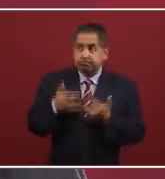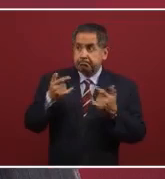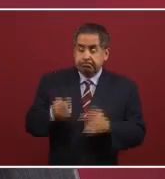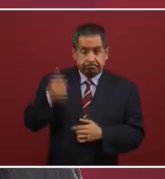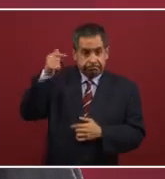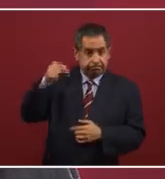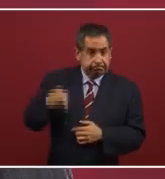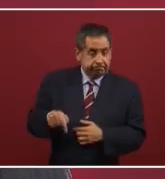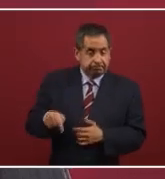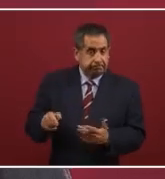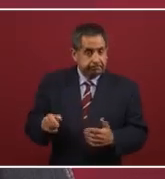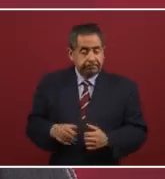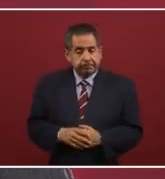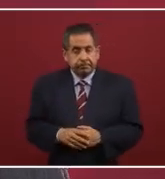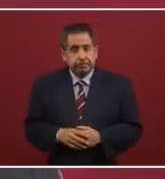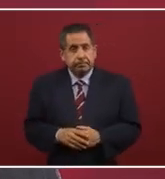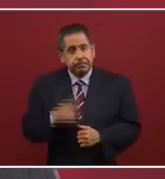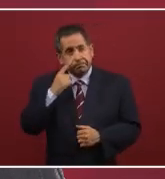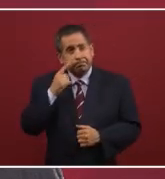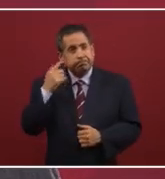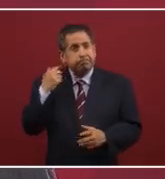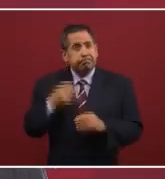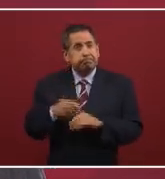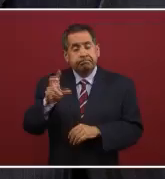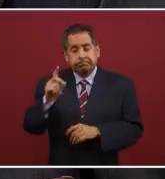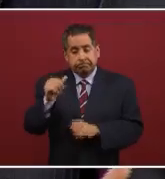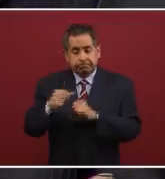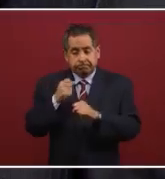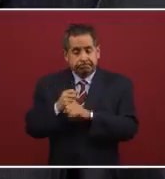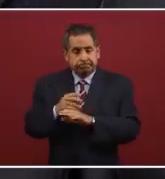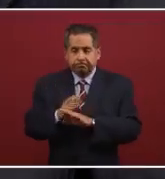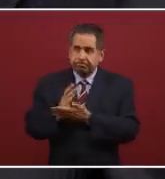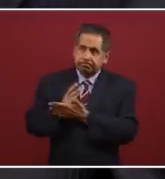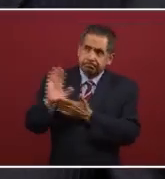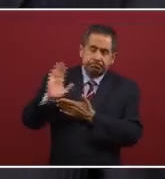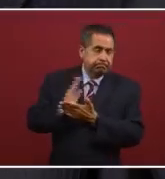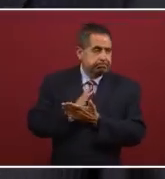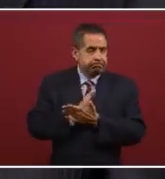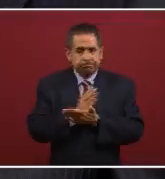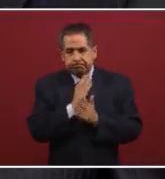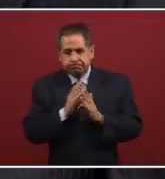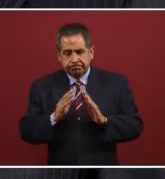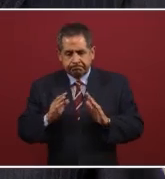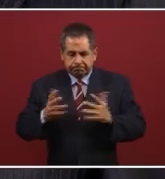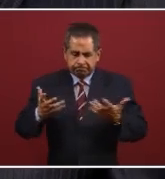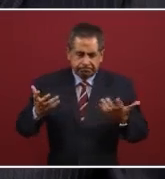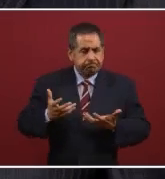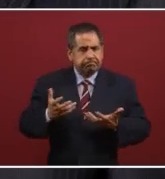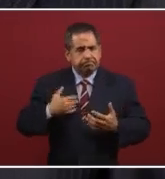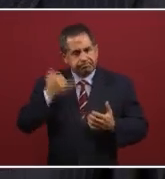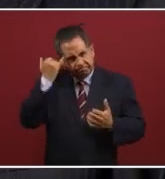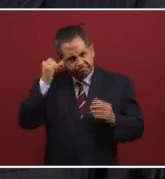en más de 30 años se elaboró un programa de desarrollo propio,